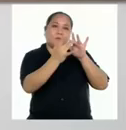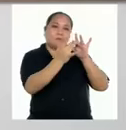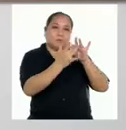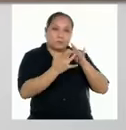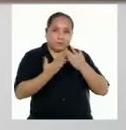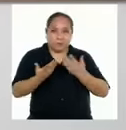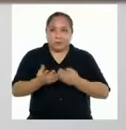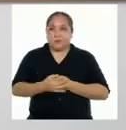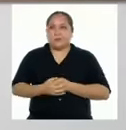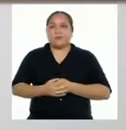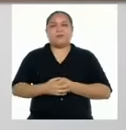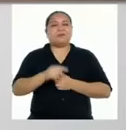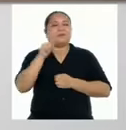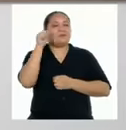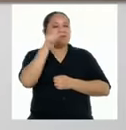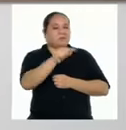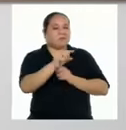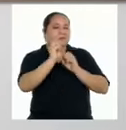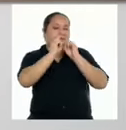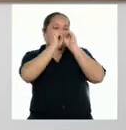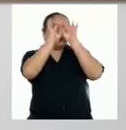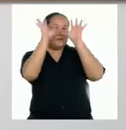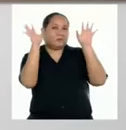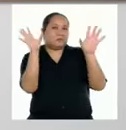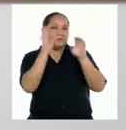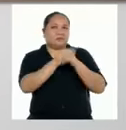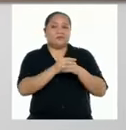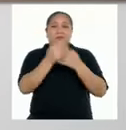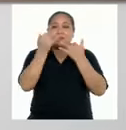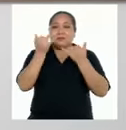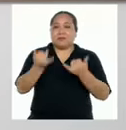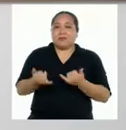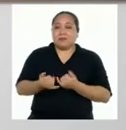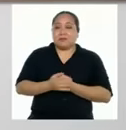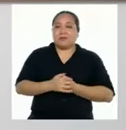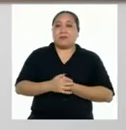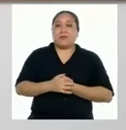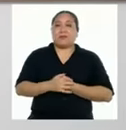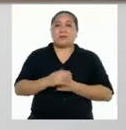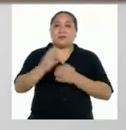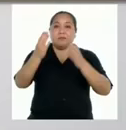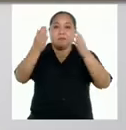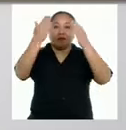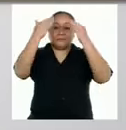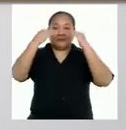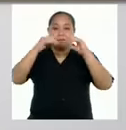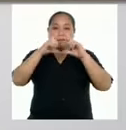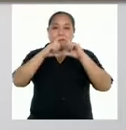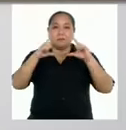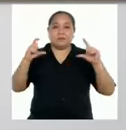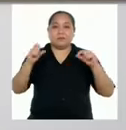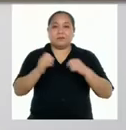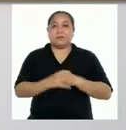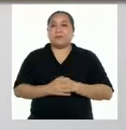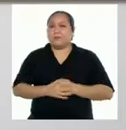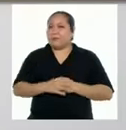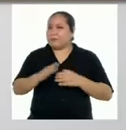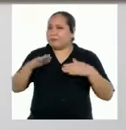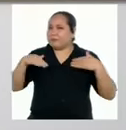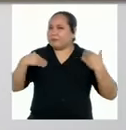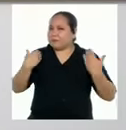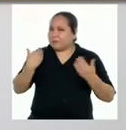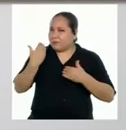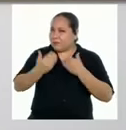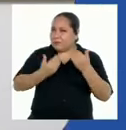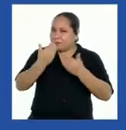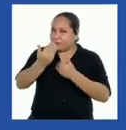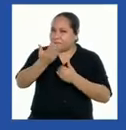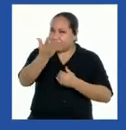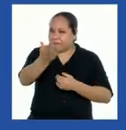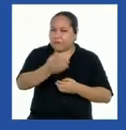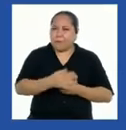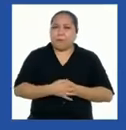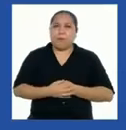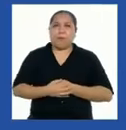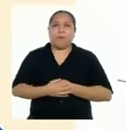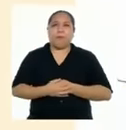conectados. Quedó clarísimo. Ahora vamos con el siguiente párrafo. ¿Pudiste